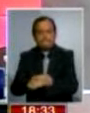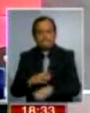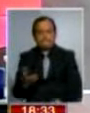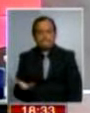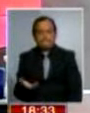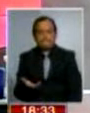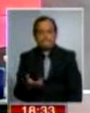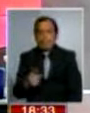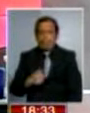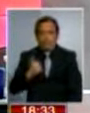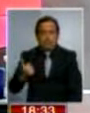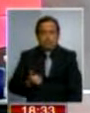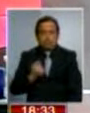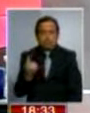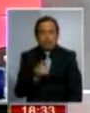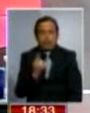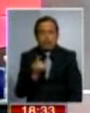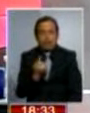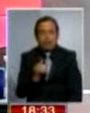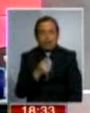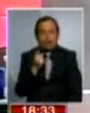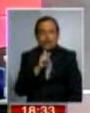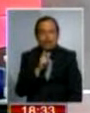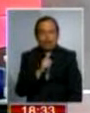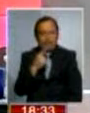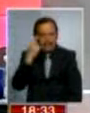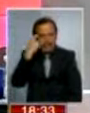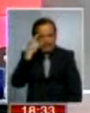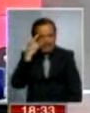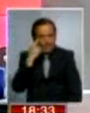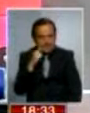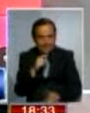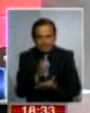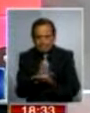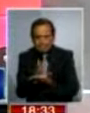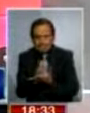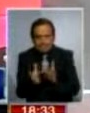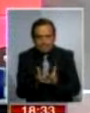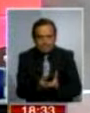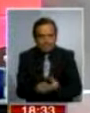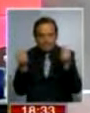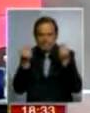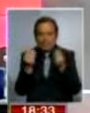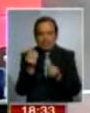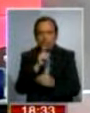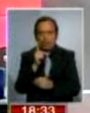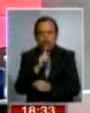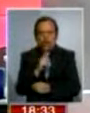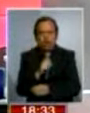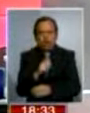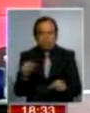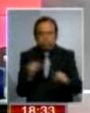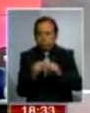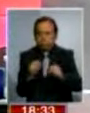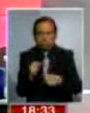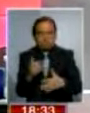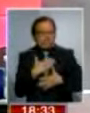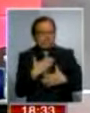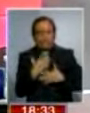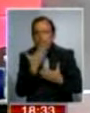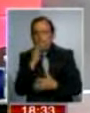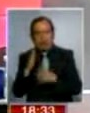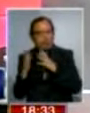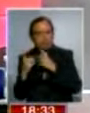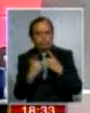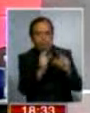libertad, voluntariamente, porque no existía la planificación de fuga. No era el interés de ellas evadir la vigilancia, ni la seguridad, ni los tribunales.